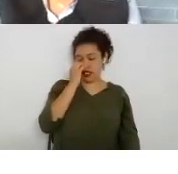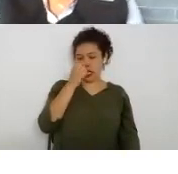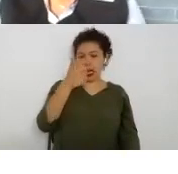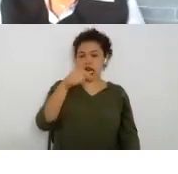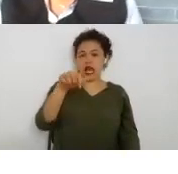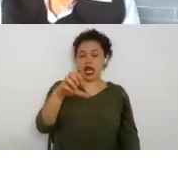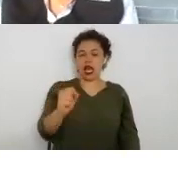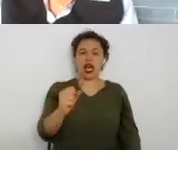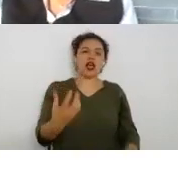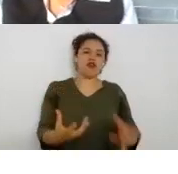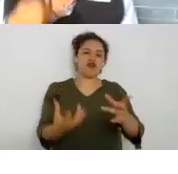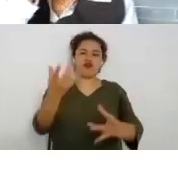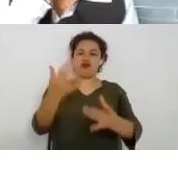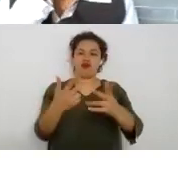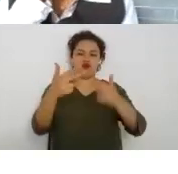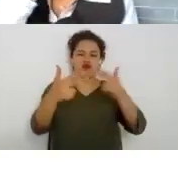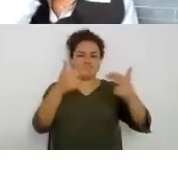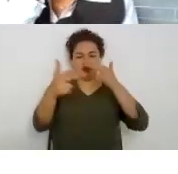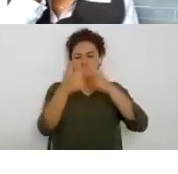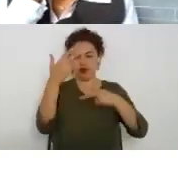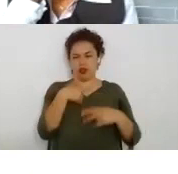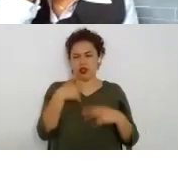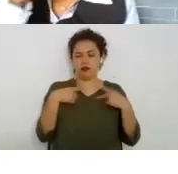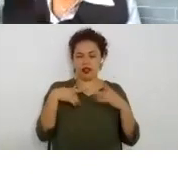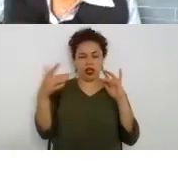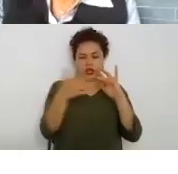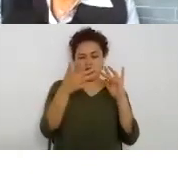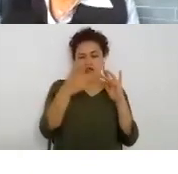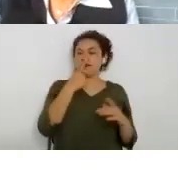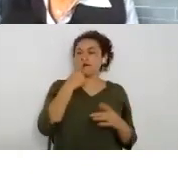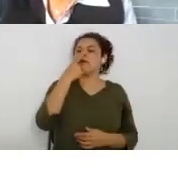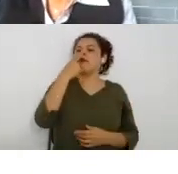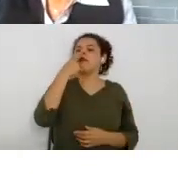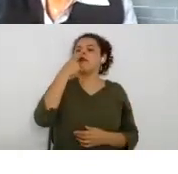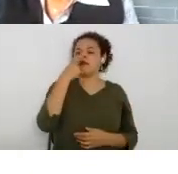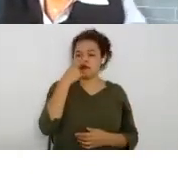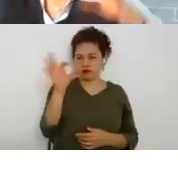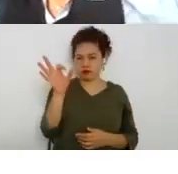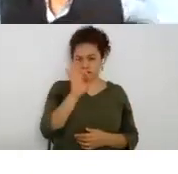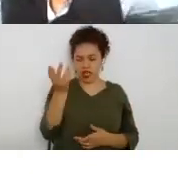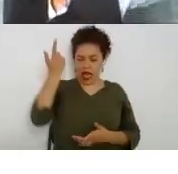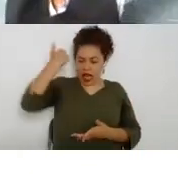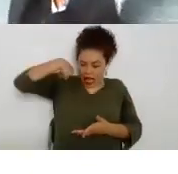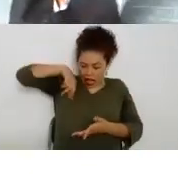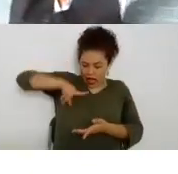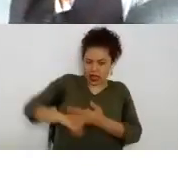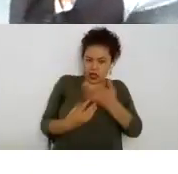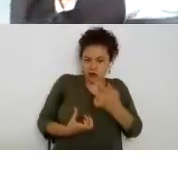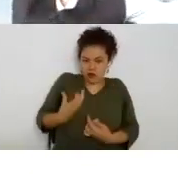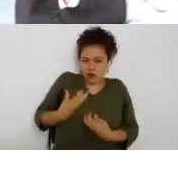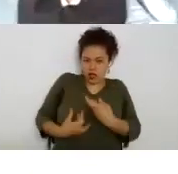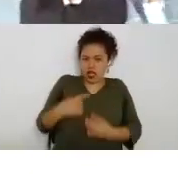de carbono, monóxido de carbono y demás. Y al estar la persona en contacto con esos gases, puede tener a lo mejor alguna quemadura interna en las